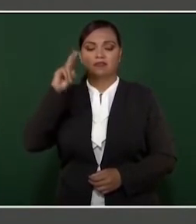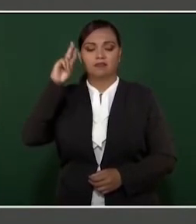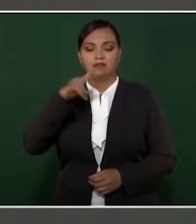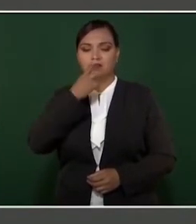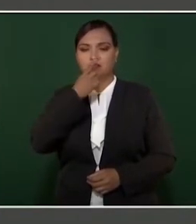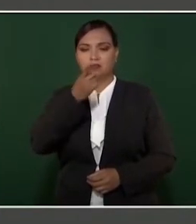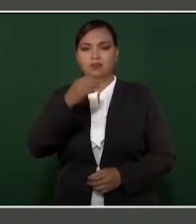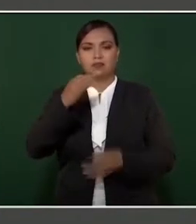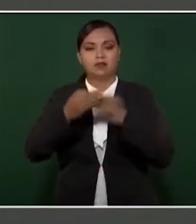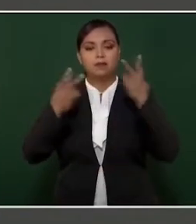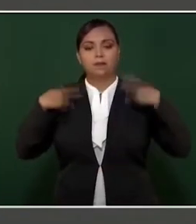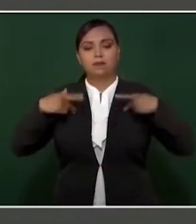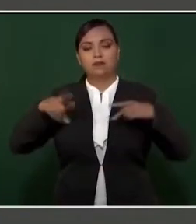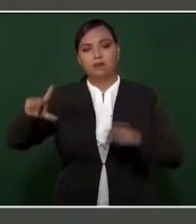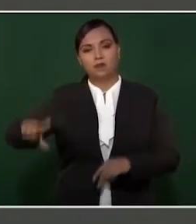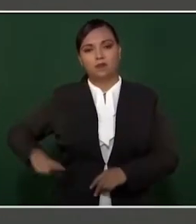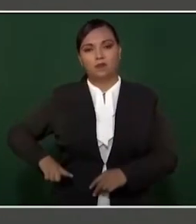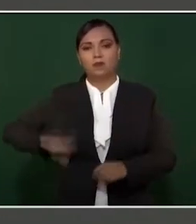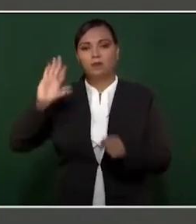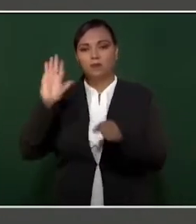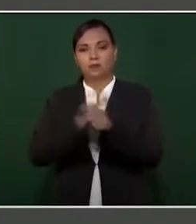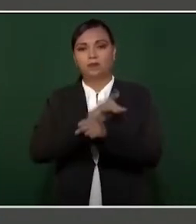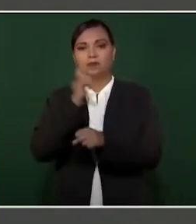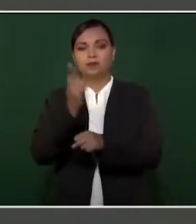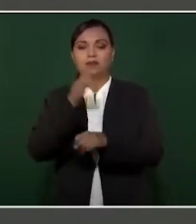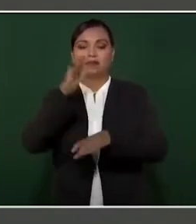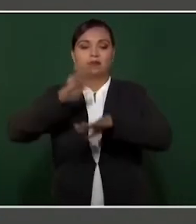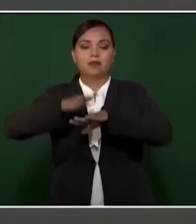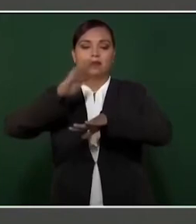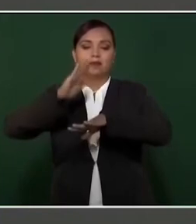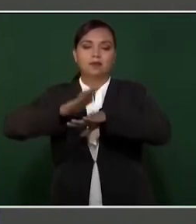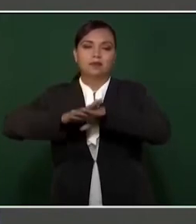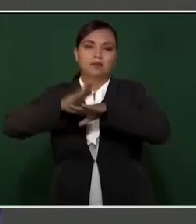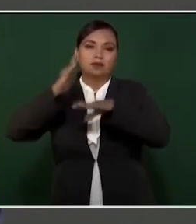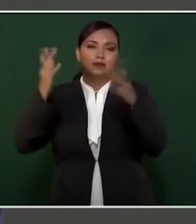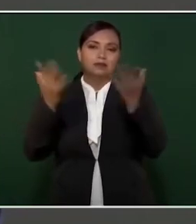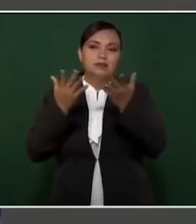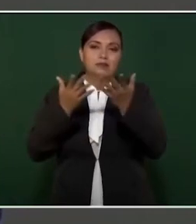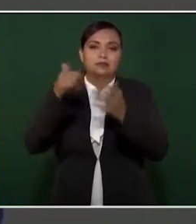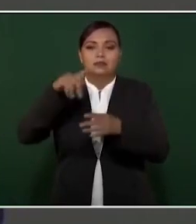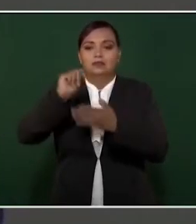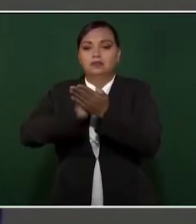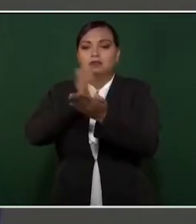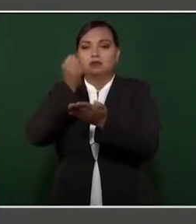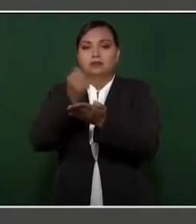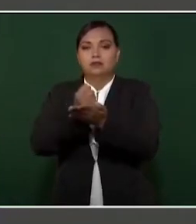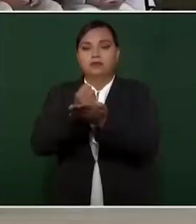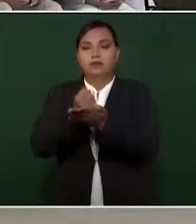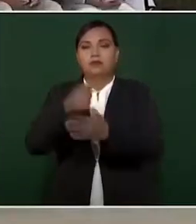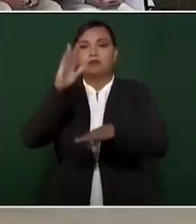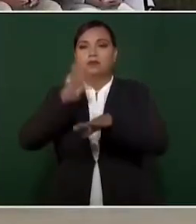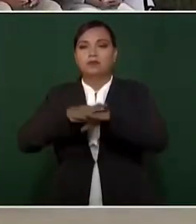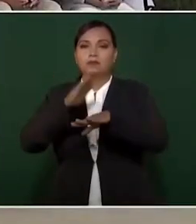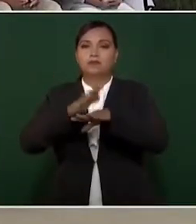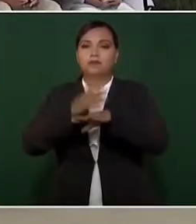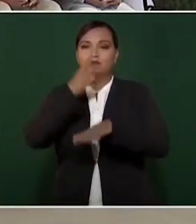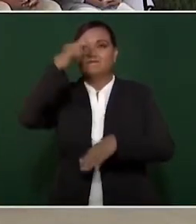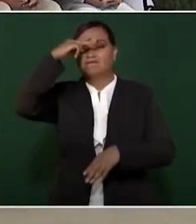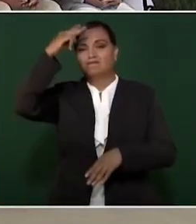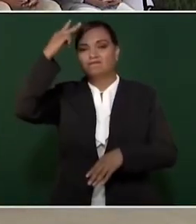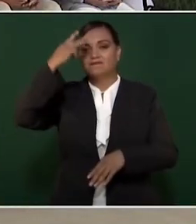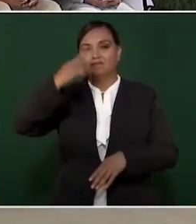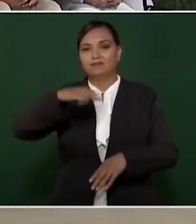de los gobernantes, porque lo que más ha dañado a Tamaulipas, lo que más ha dañado a